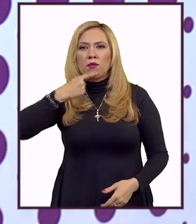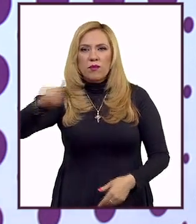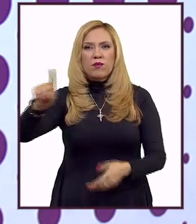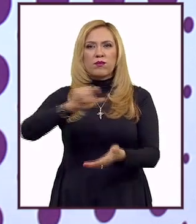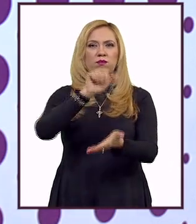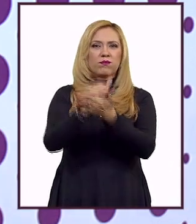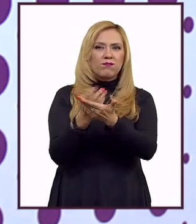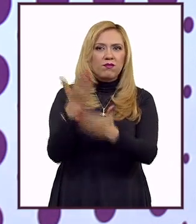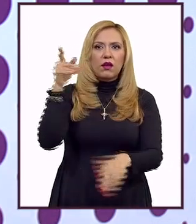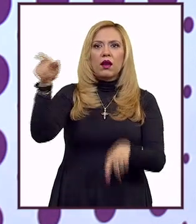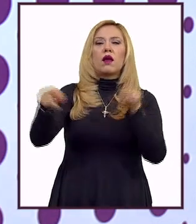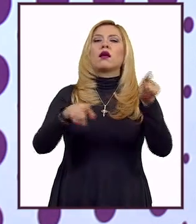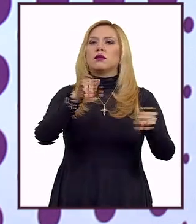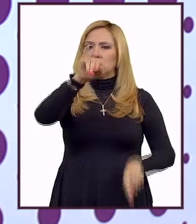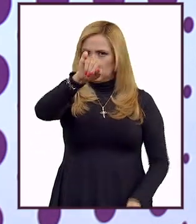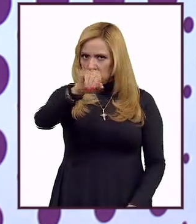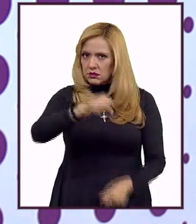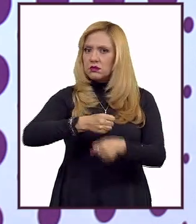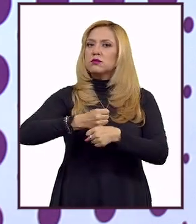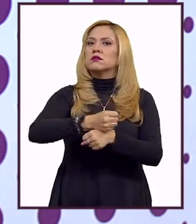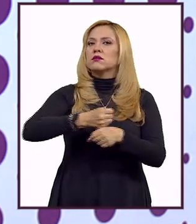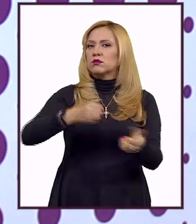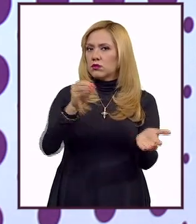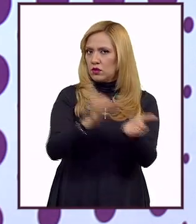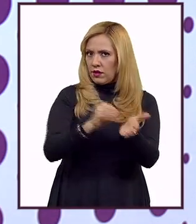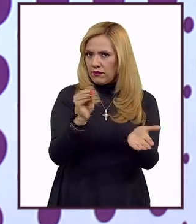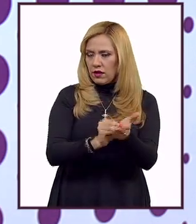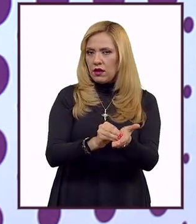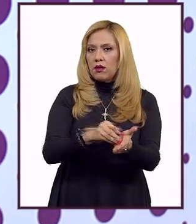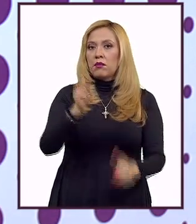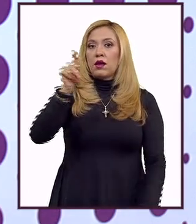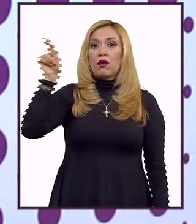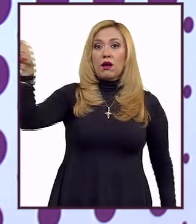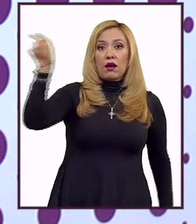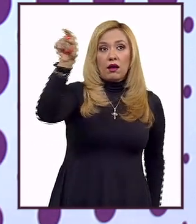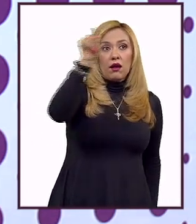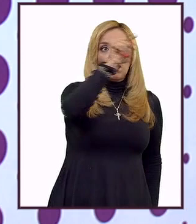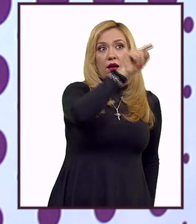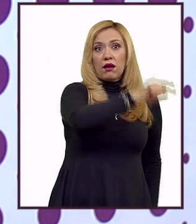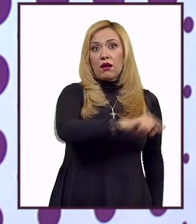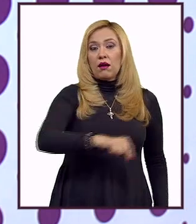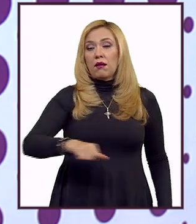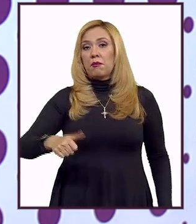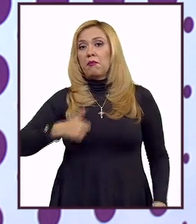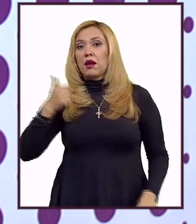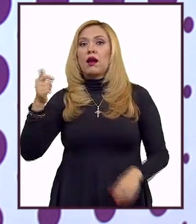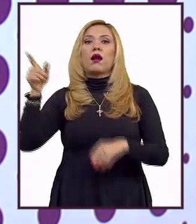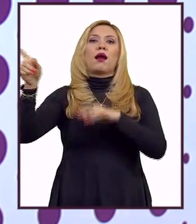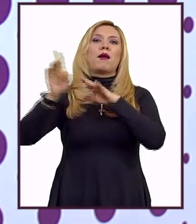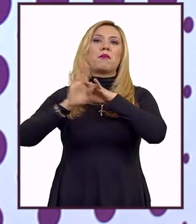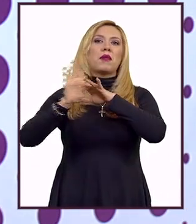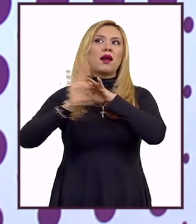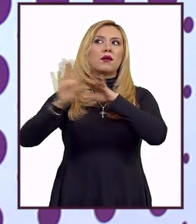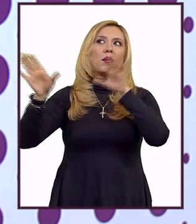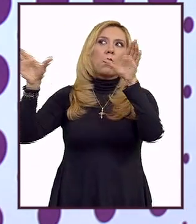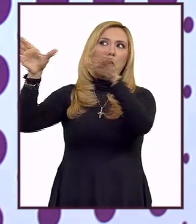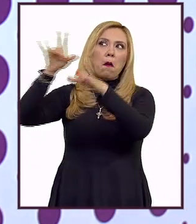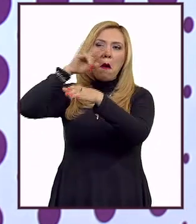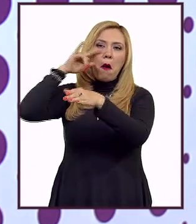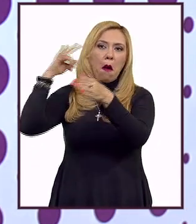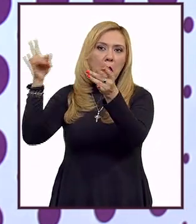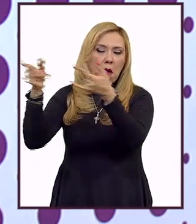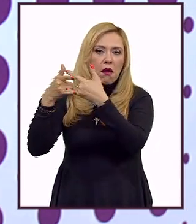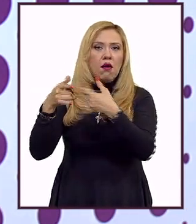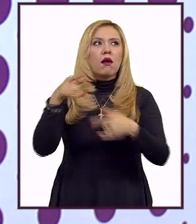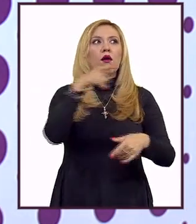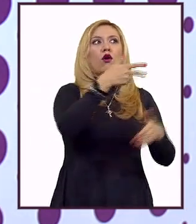tortura existe realmente, ¿no? Y que si esos espacios que están en las estaciones migratorias, que están en los